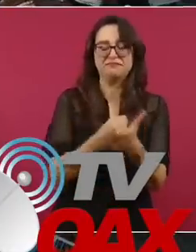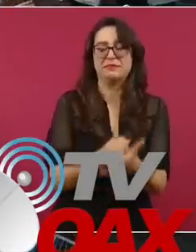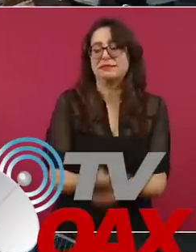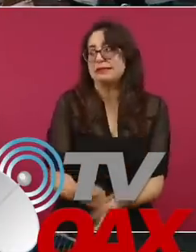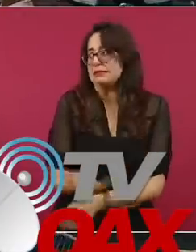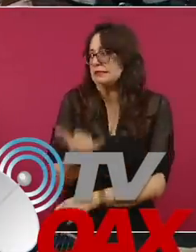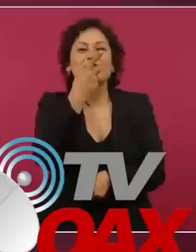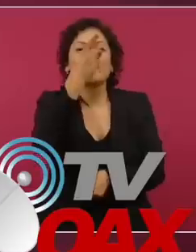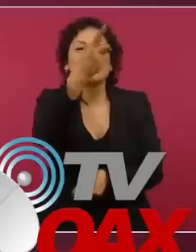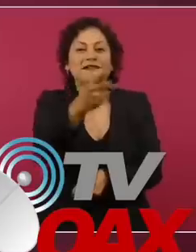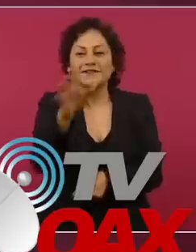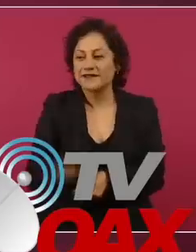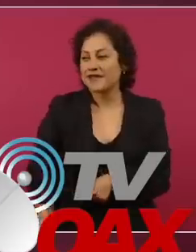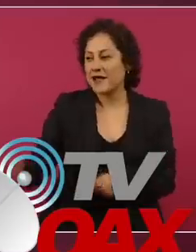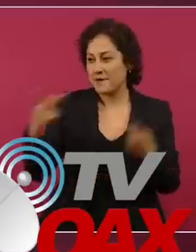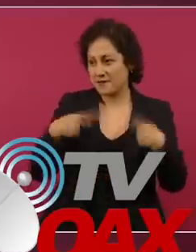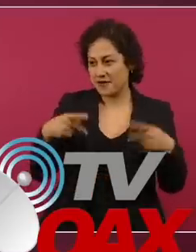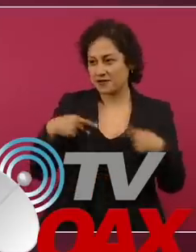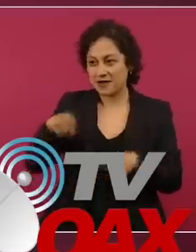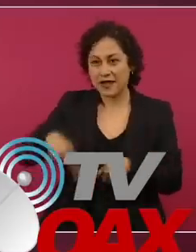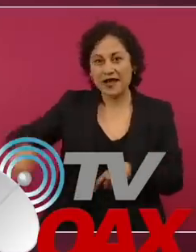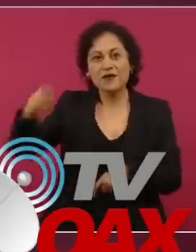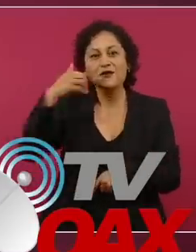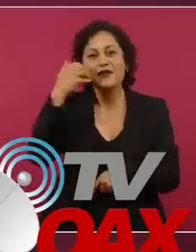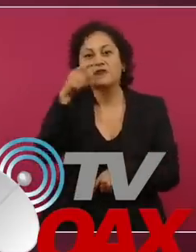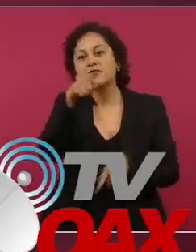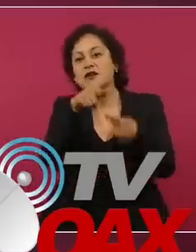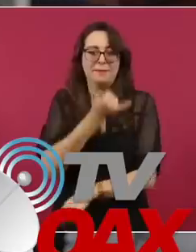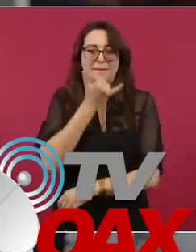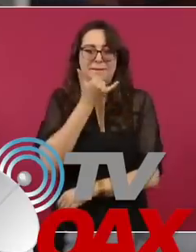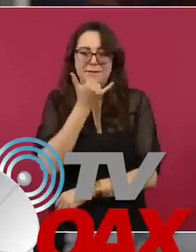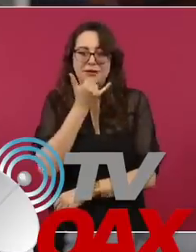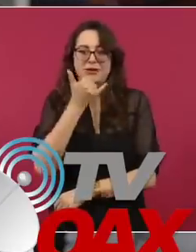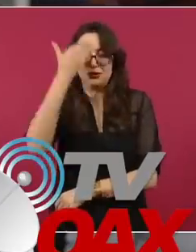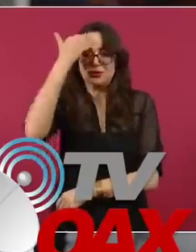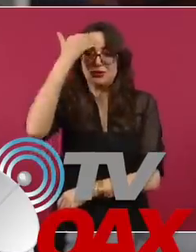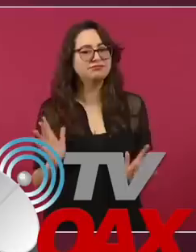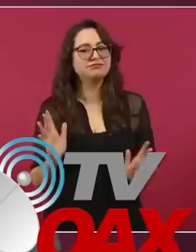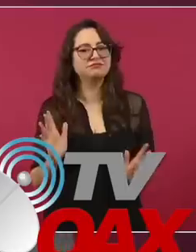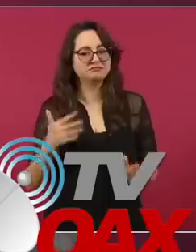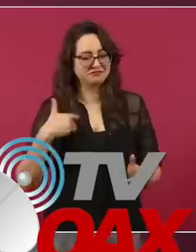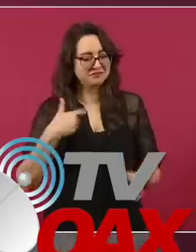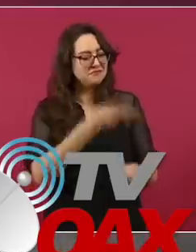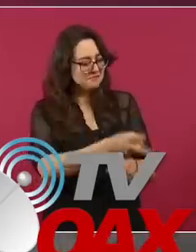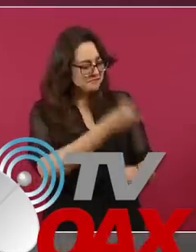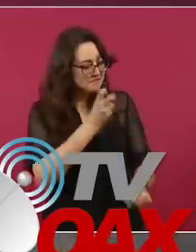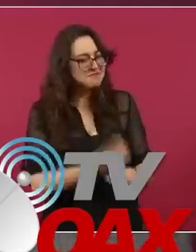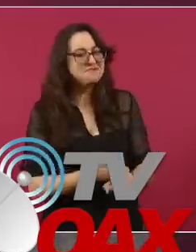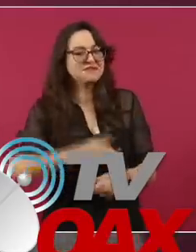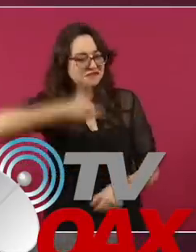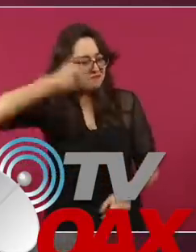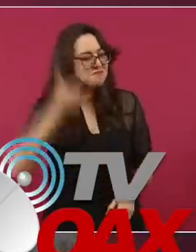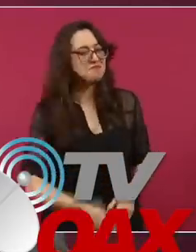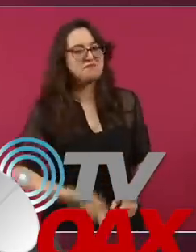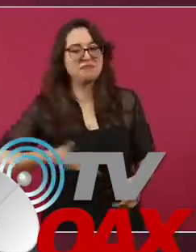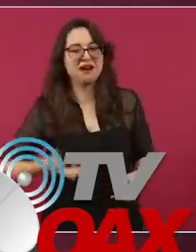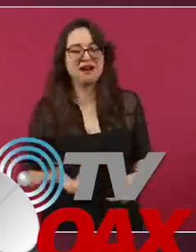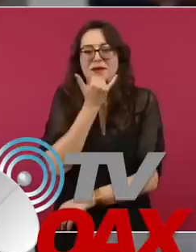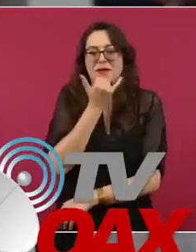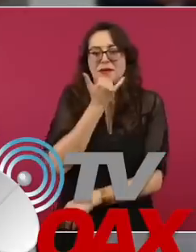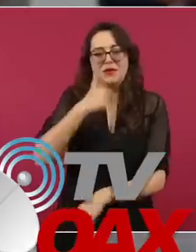tiempo absolutamente, ya que usted tiene que tomar el desayuno, presidente,